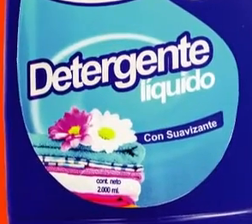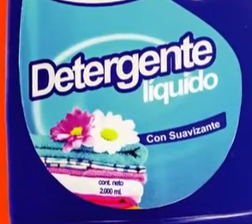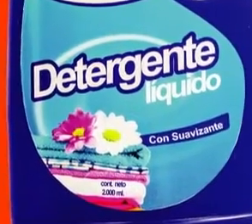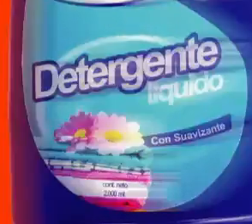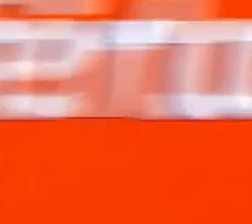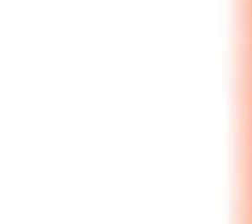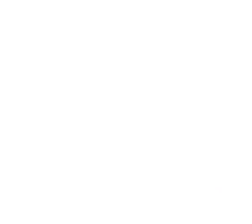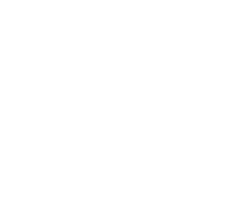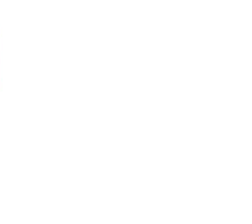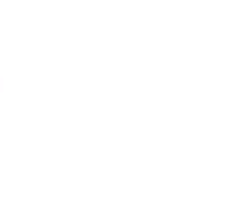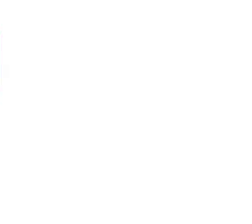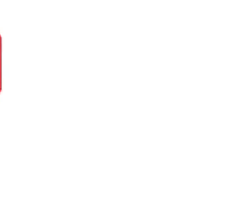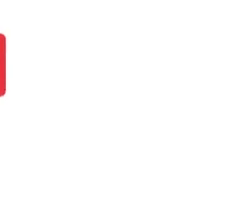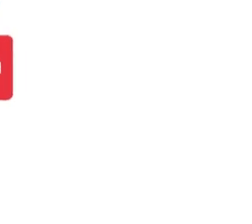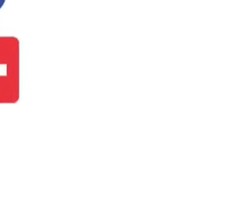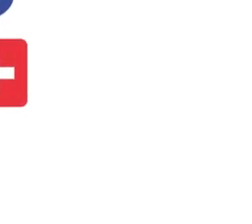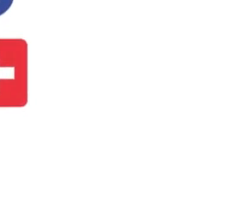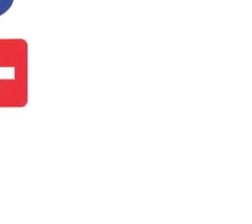las superofertas.